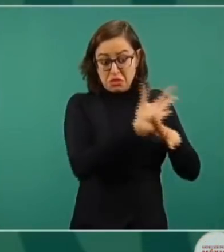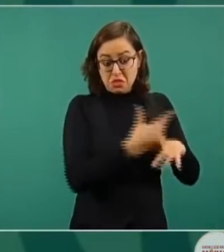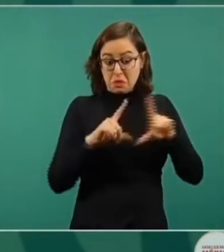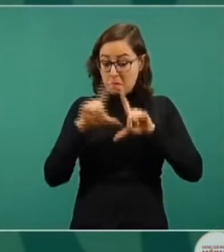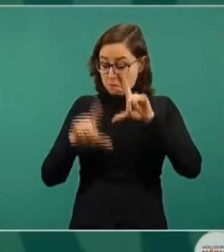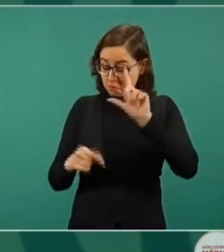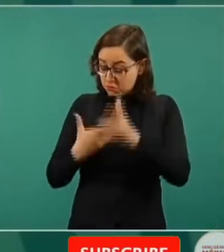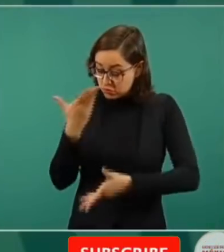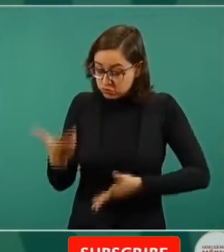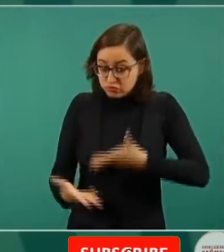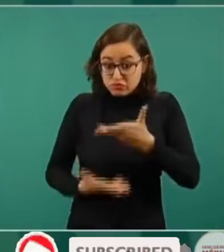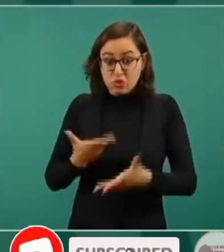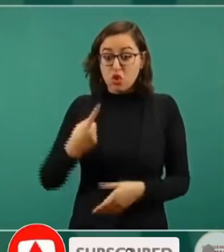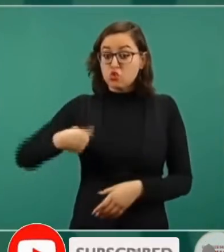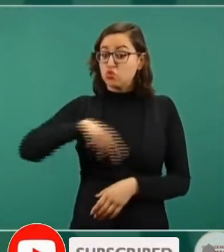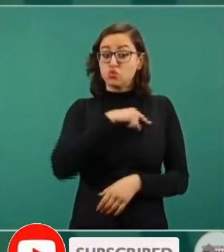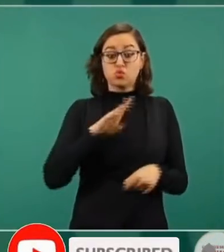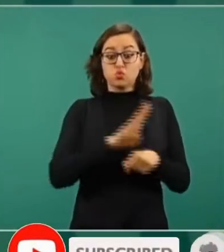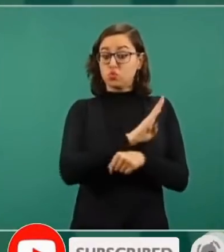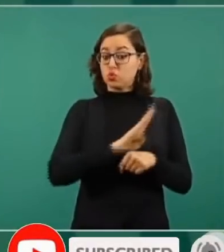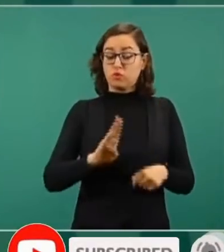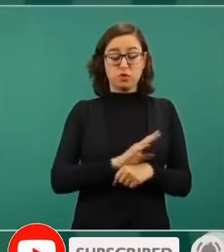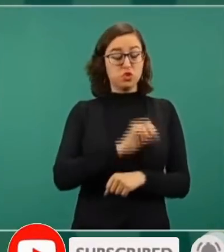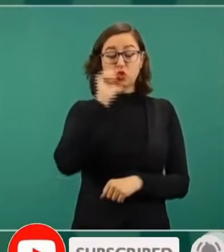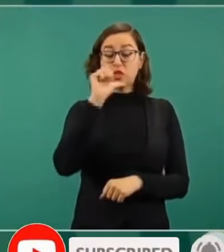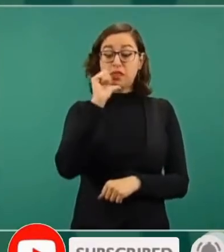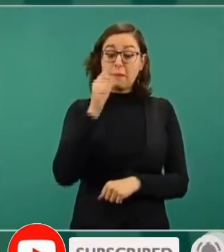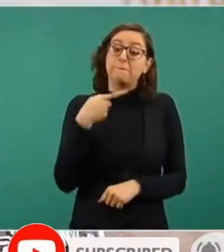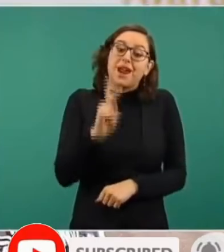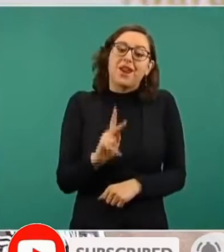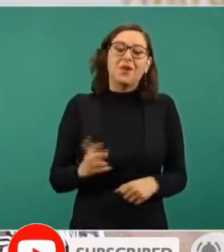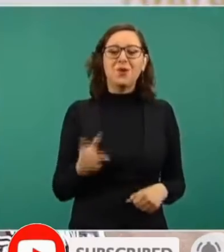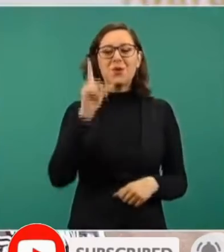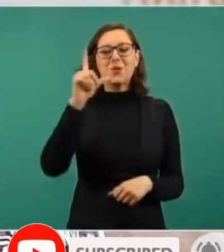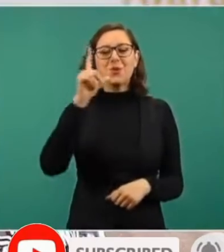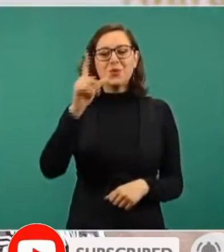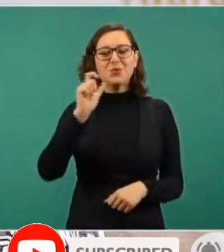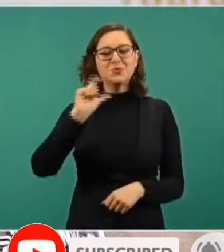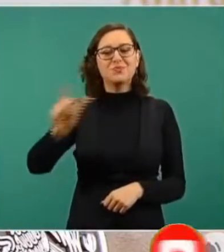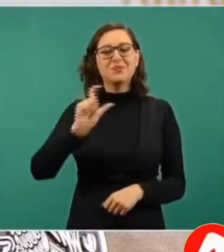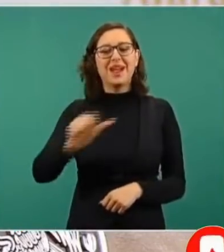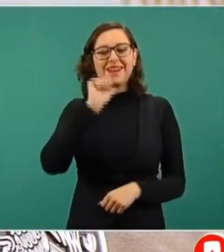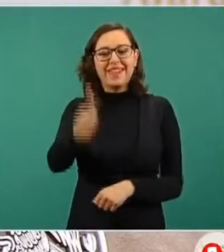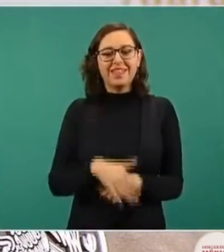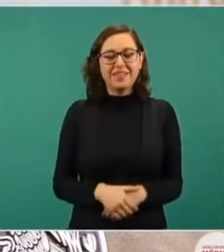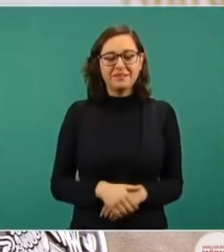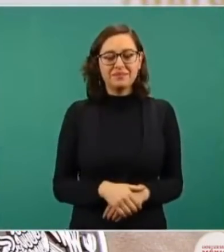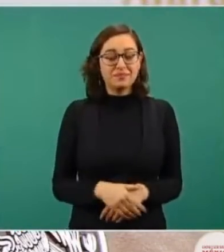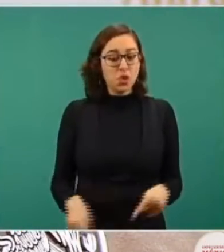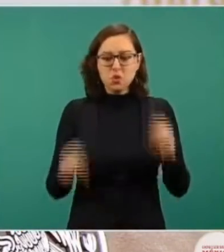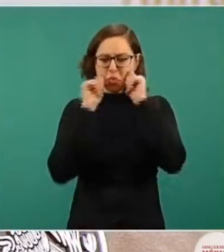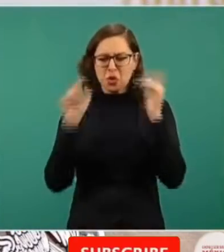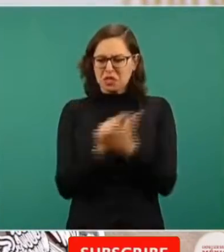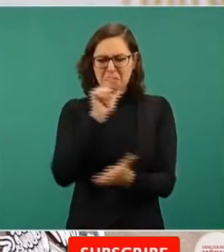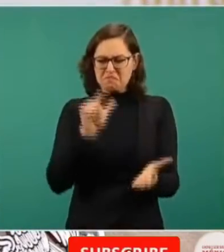dan beneficios a los mexicanos, no pagan la red. Aunque sea ilegal, aunque sea un